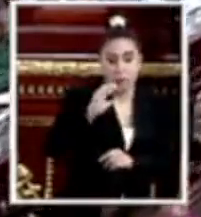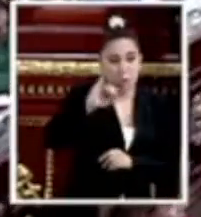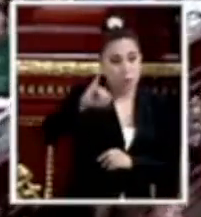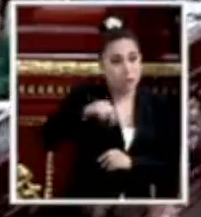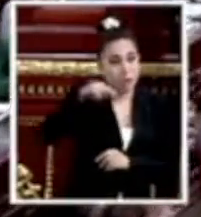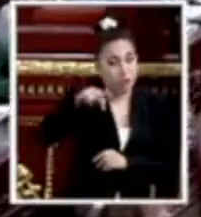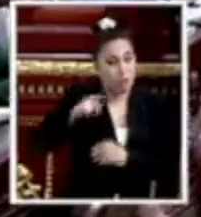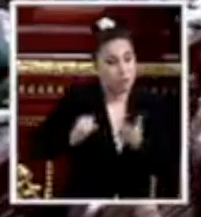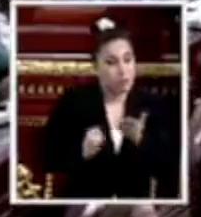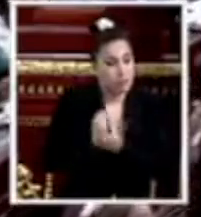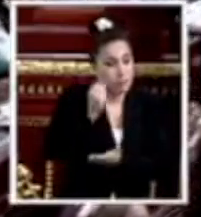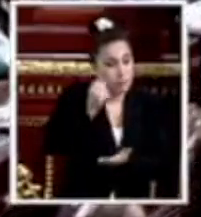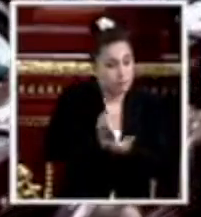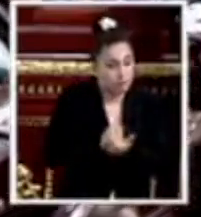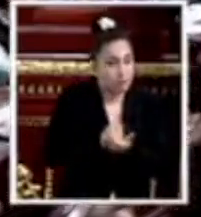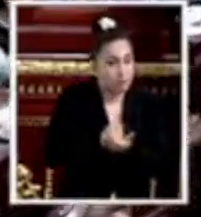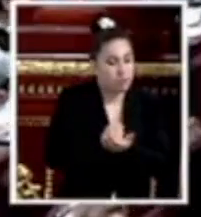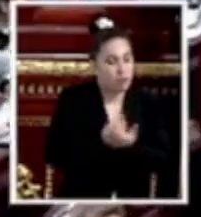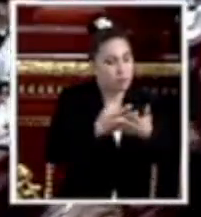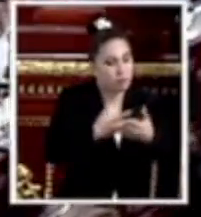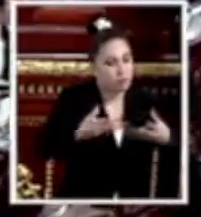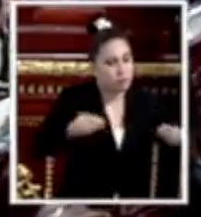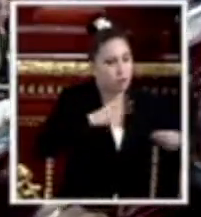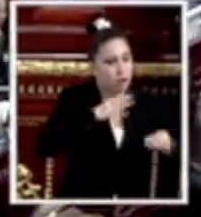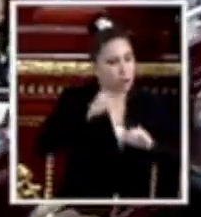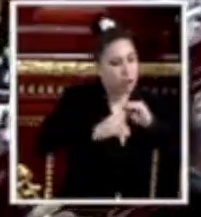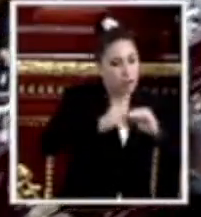Nación, al resolver el amparo directo